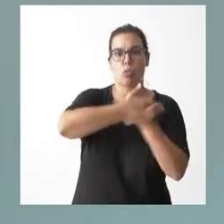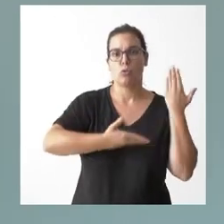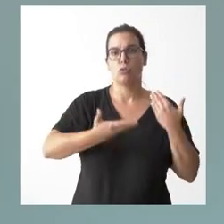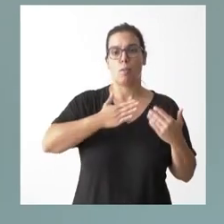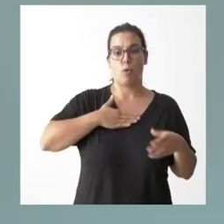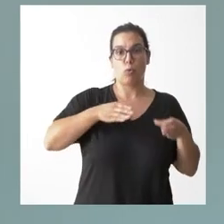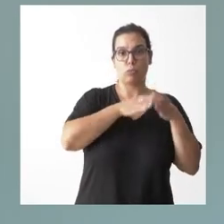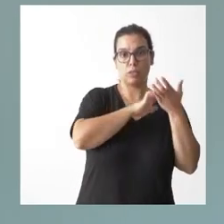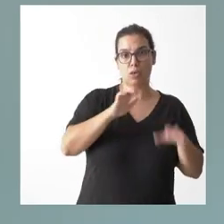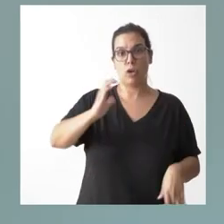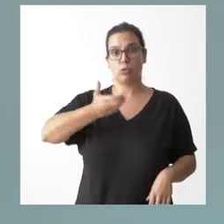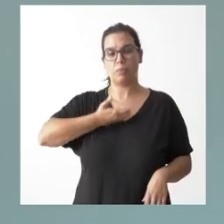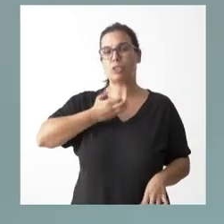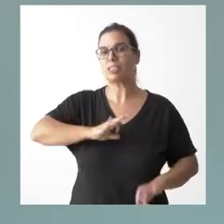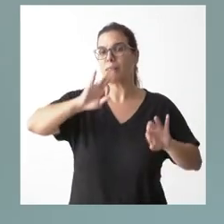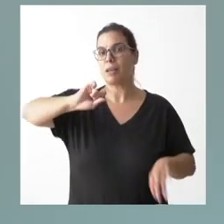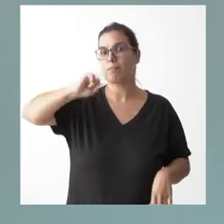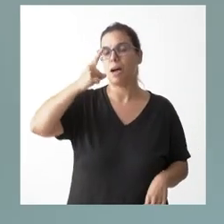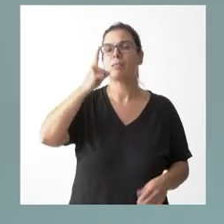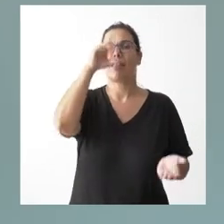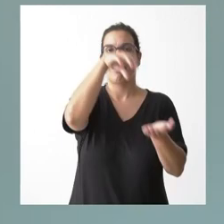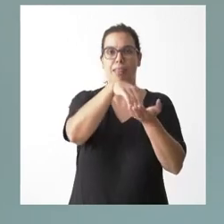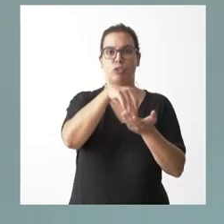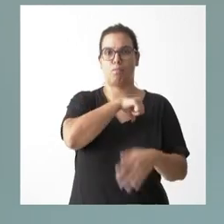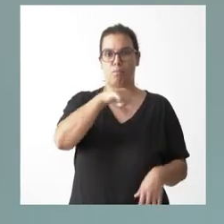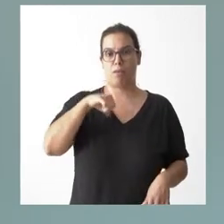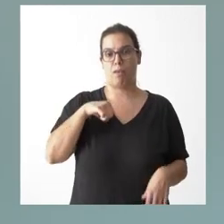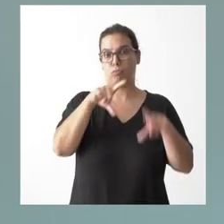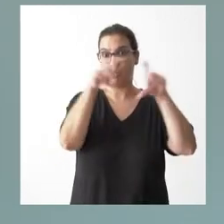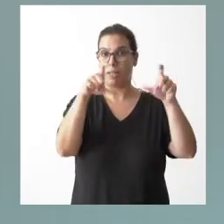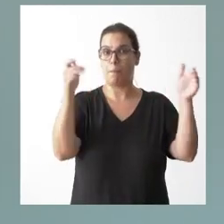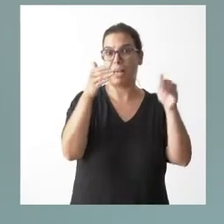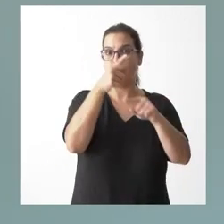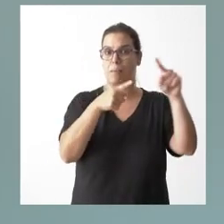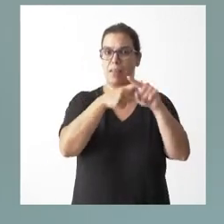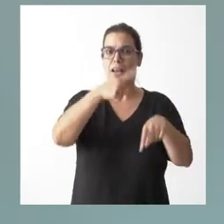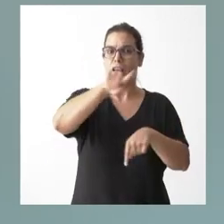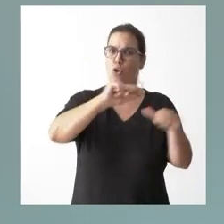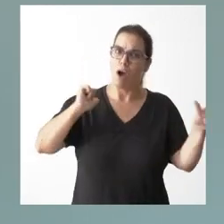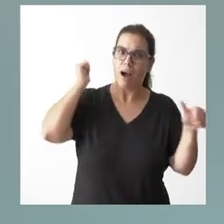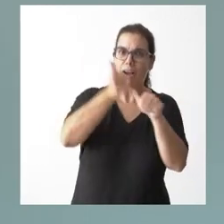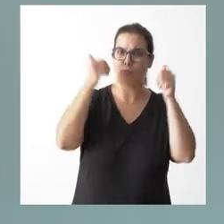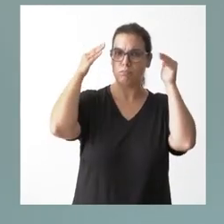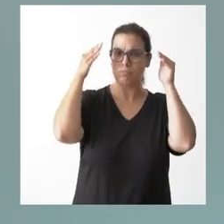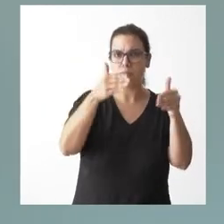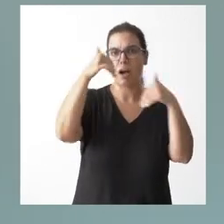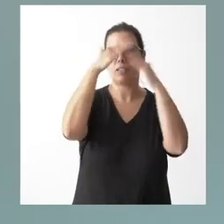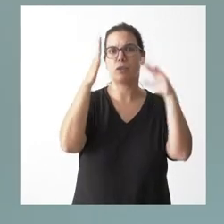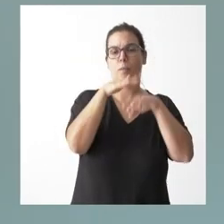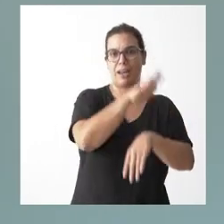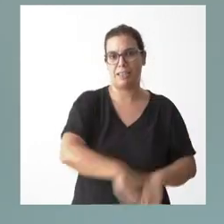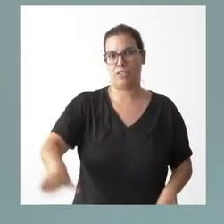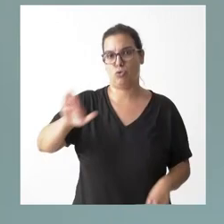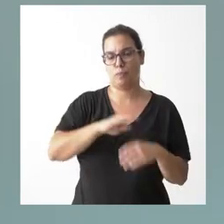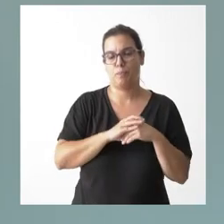ayuntamientos, y muy especialmente de esas pequeñas y medianas empresas que llevan años, como digo, dedicándose a la atención de los más